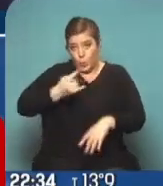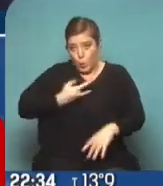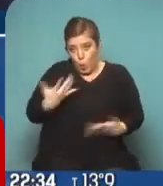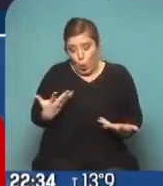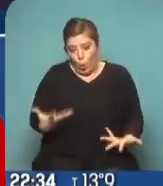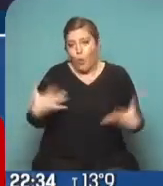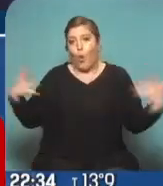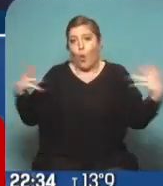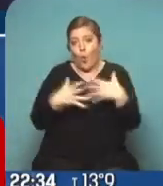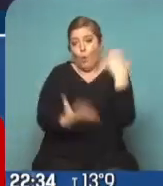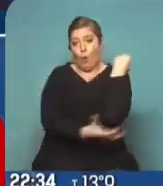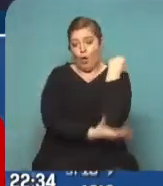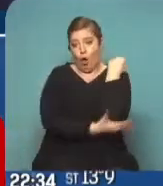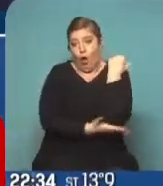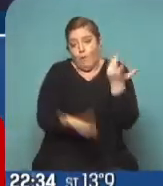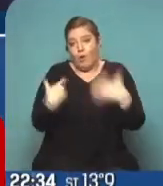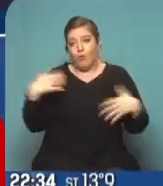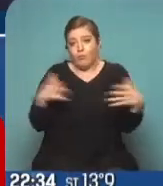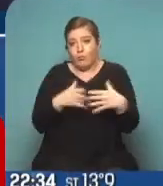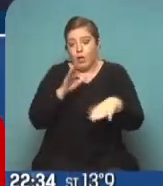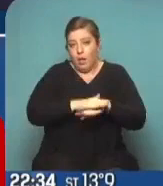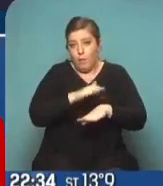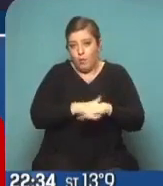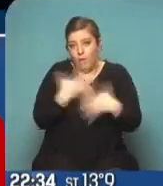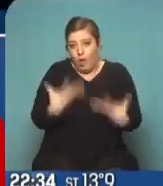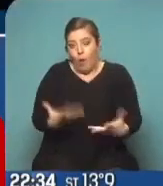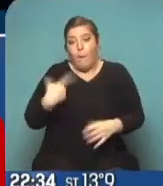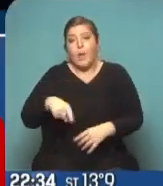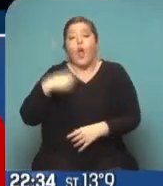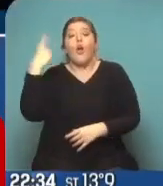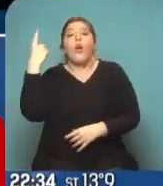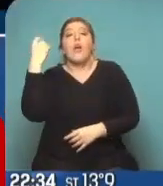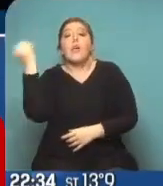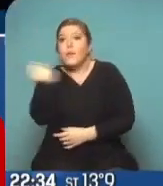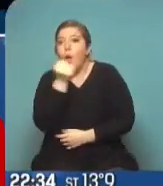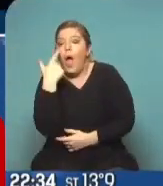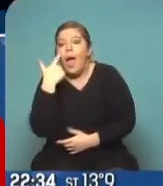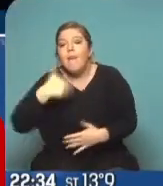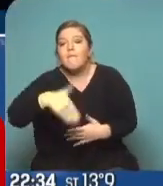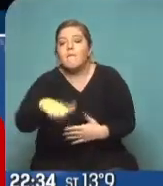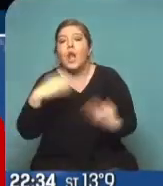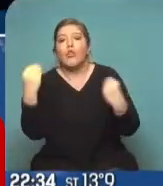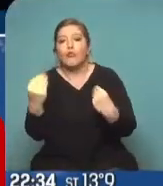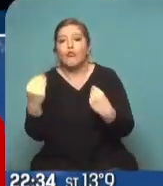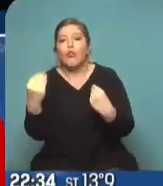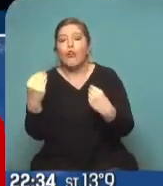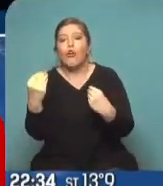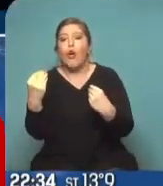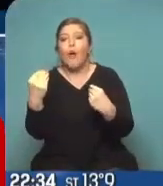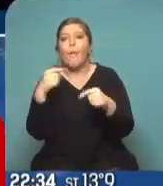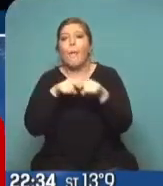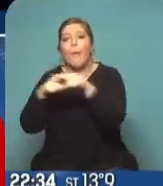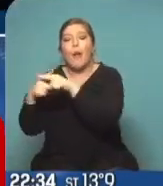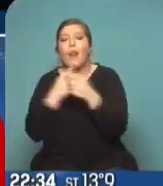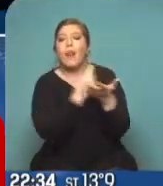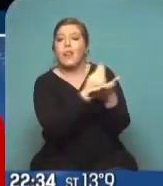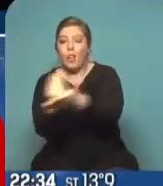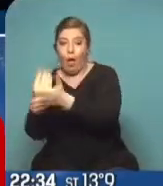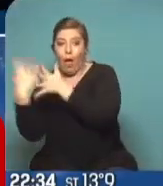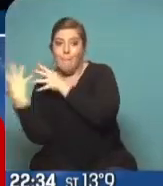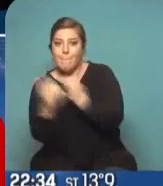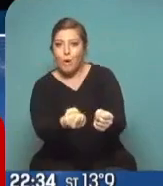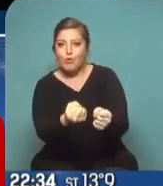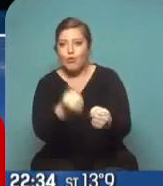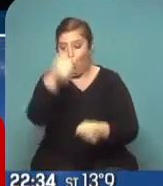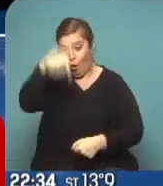equipo económico va a hacer su parte, pero va a ser muy importante ver cómo los dirigentes que han tenido un respaldo como el que